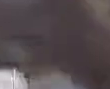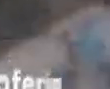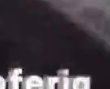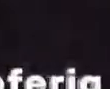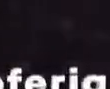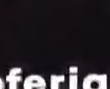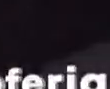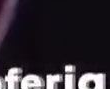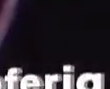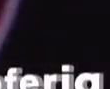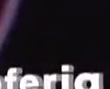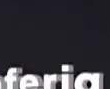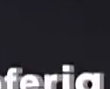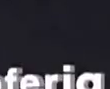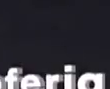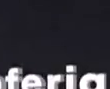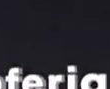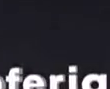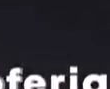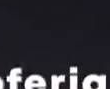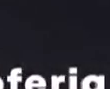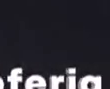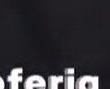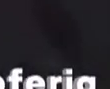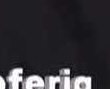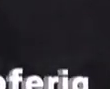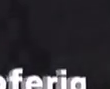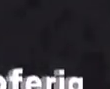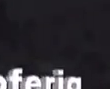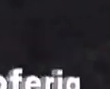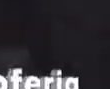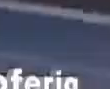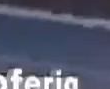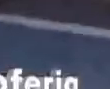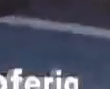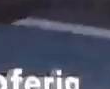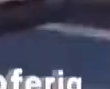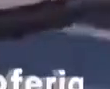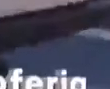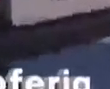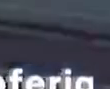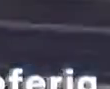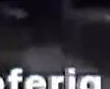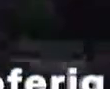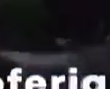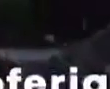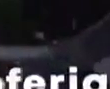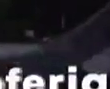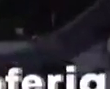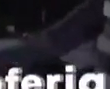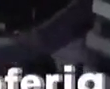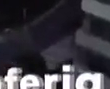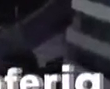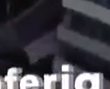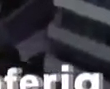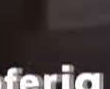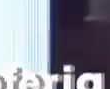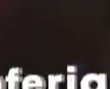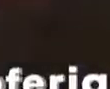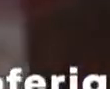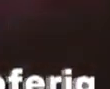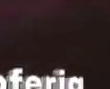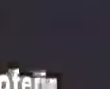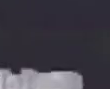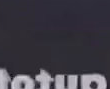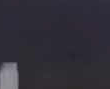tasa del 13,9%. Últimas dos unidades. Bike X35, donde la elegancia se encuentra con la